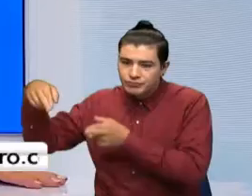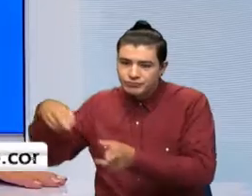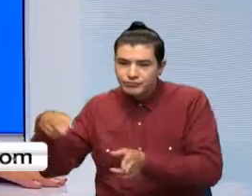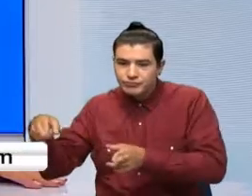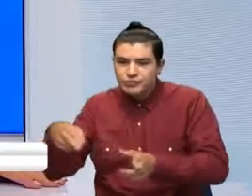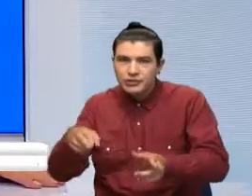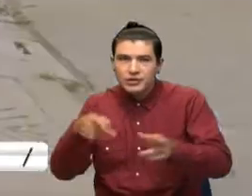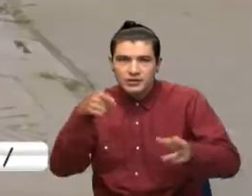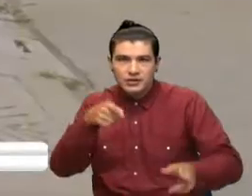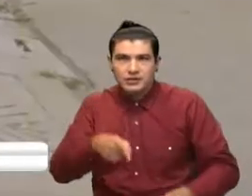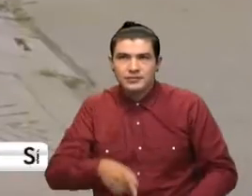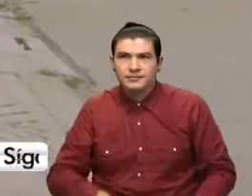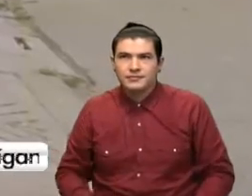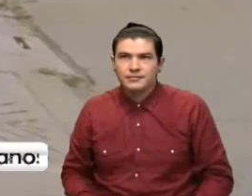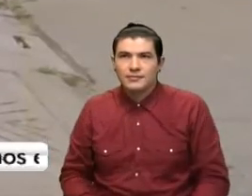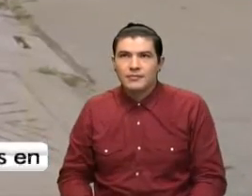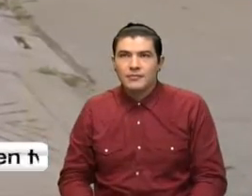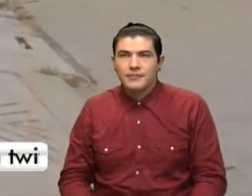pasa